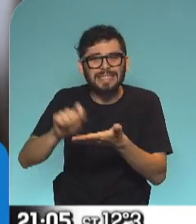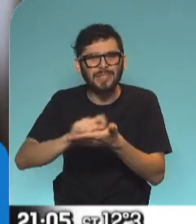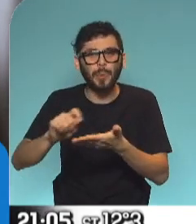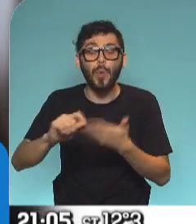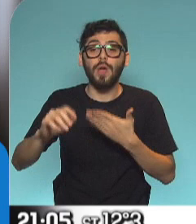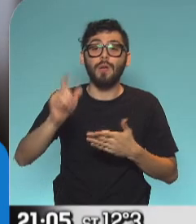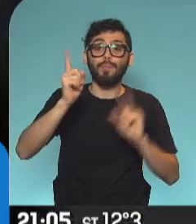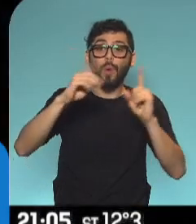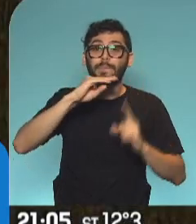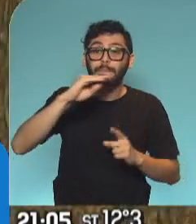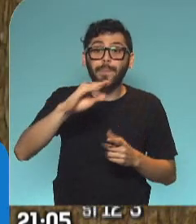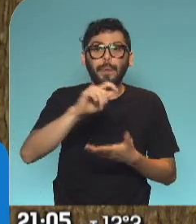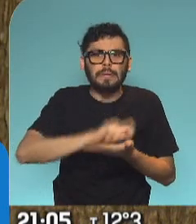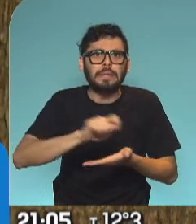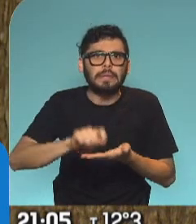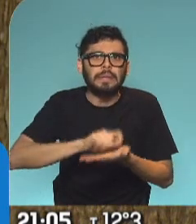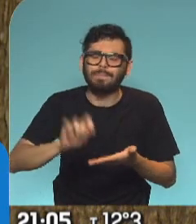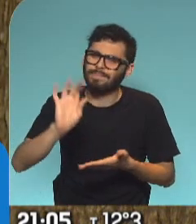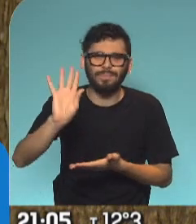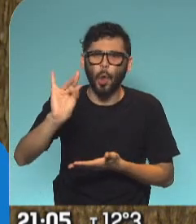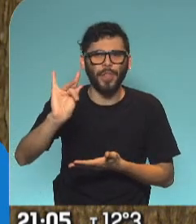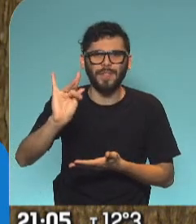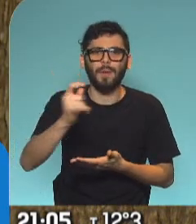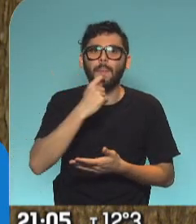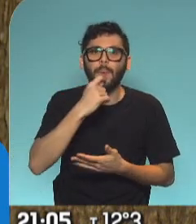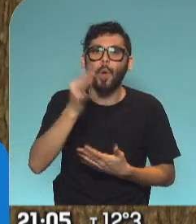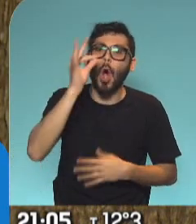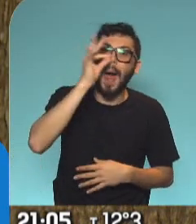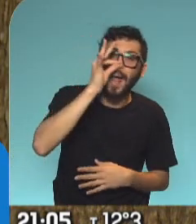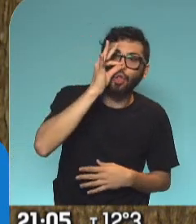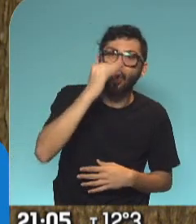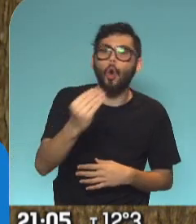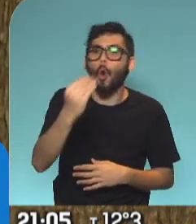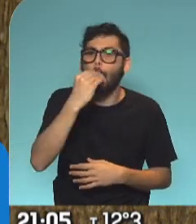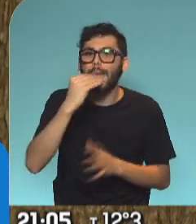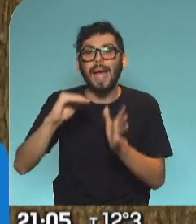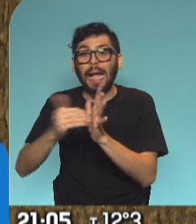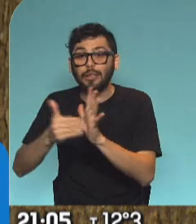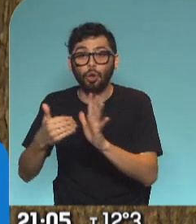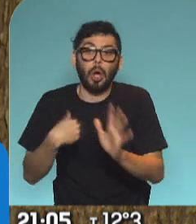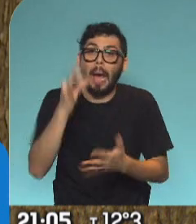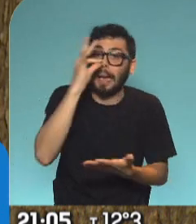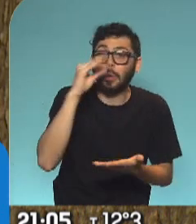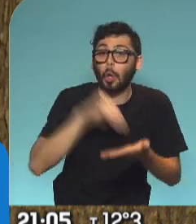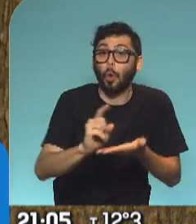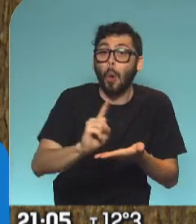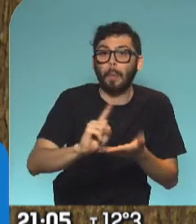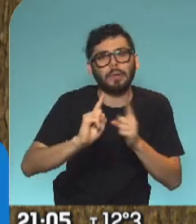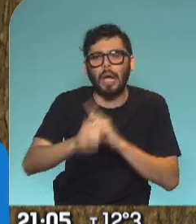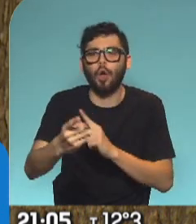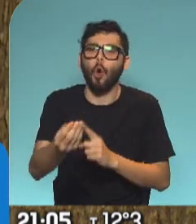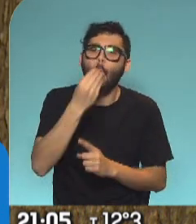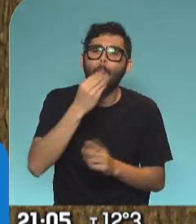un montón. Y bueno, por ejemplo, el ratón come queso y yo ponía come queso. Y